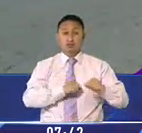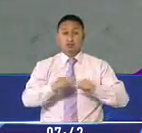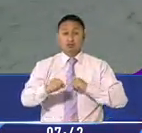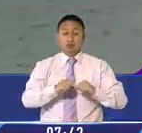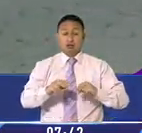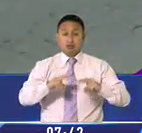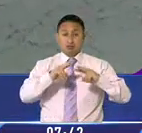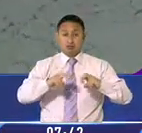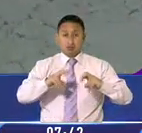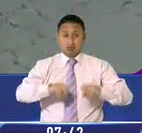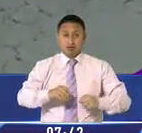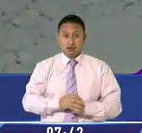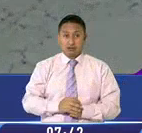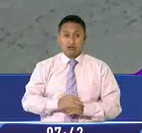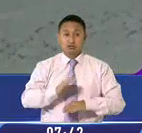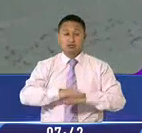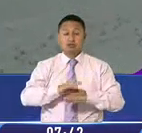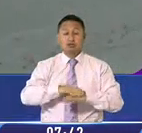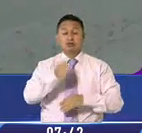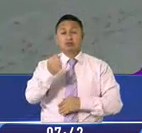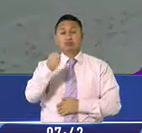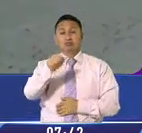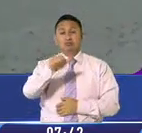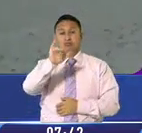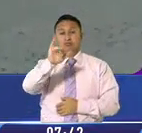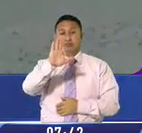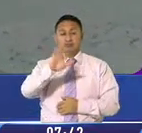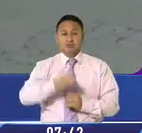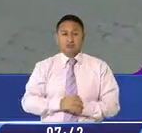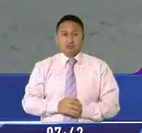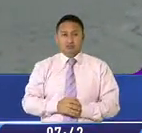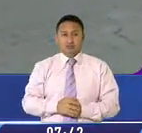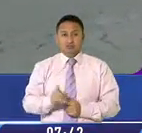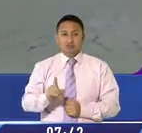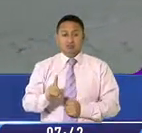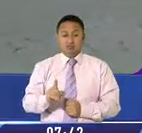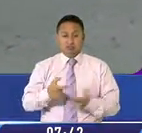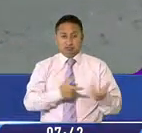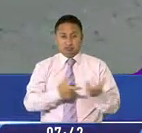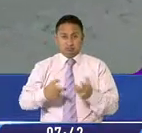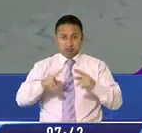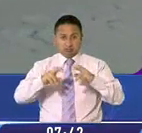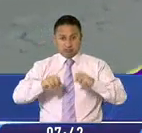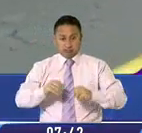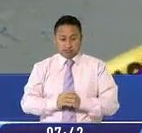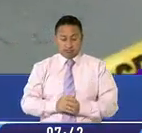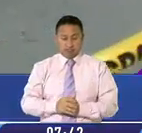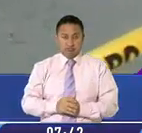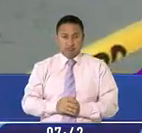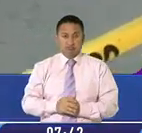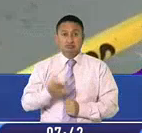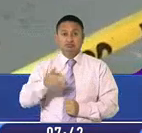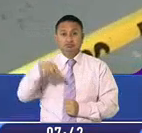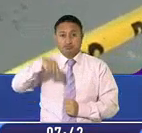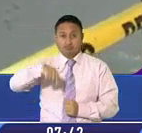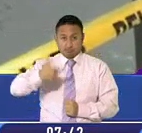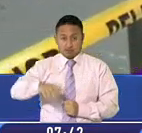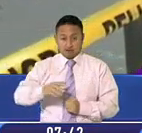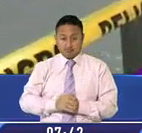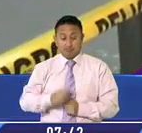de investigación por el CIAD de la Policía Nacional, el Cuerpo de Investigación de Accidentes de Tránsito. También está